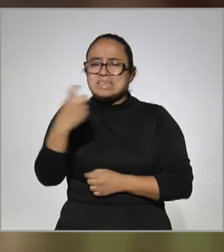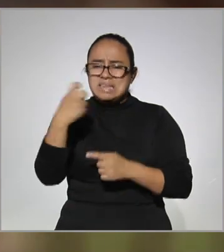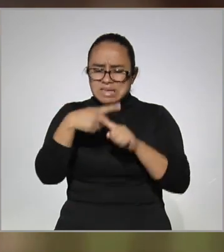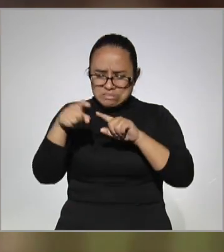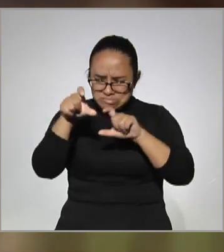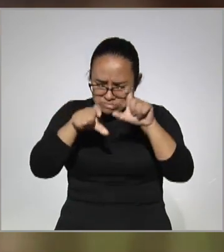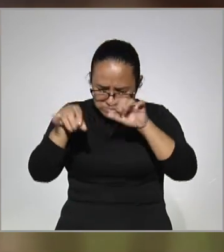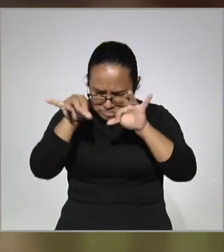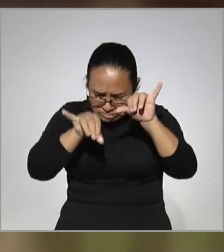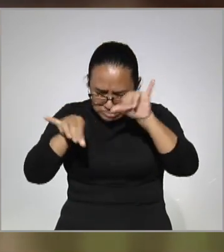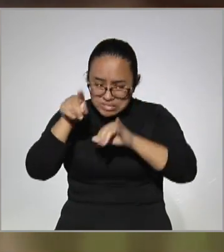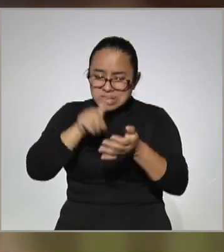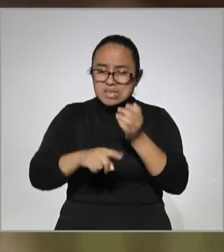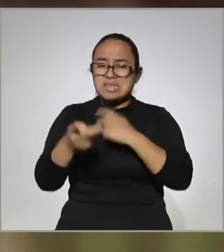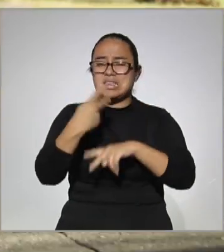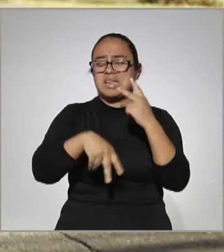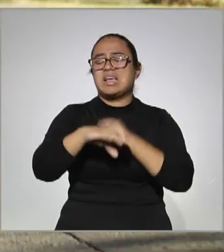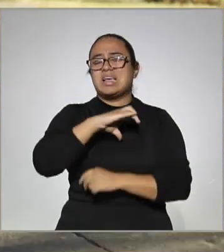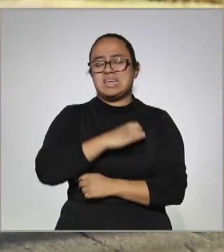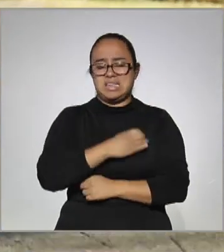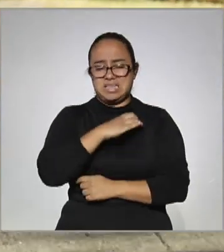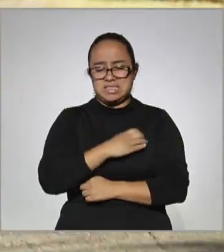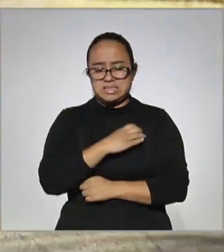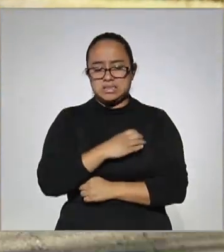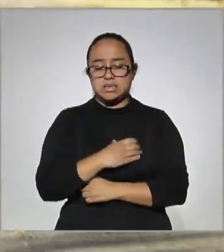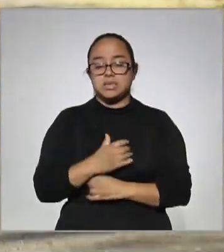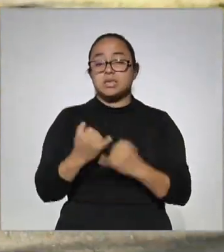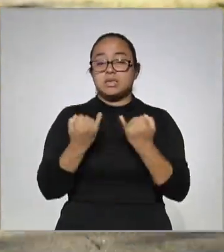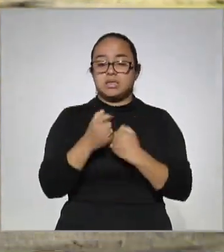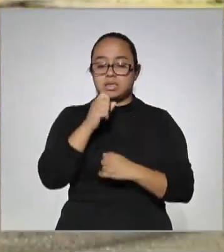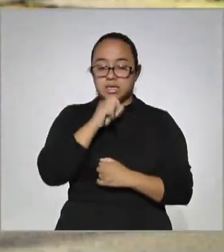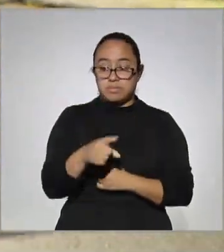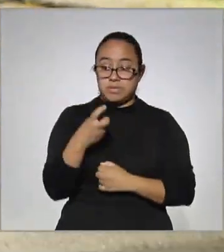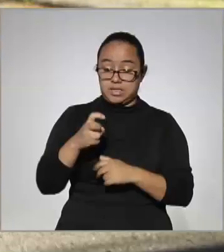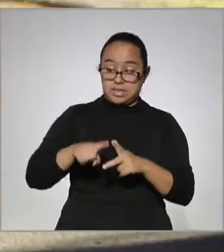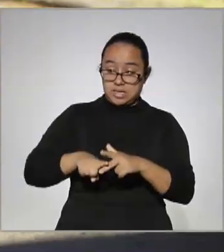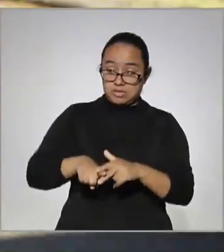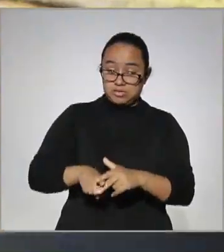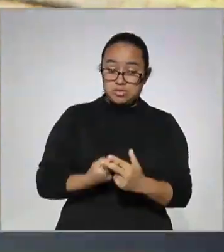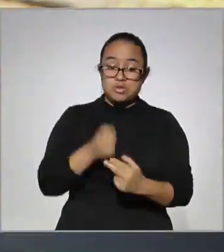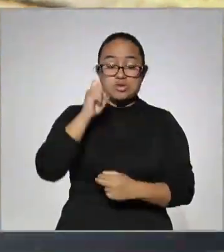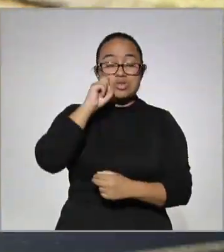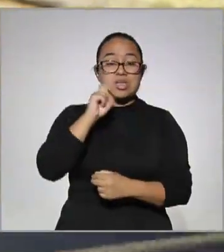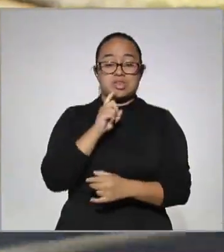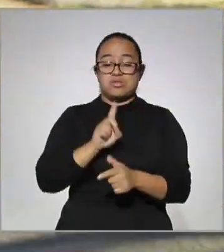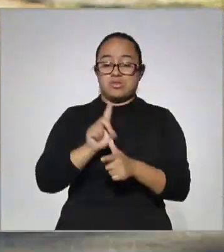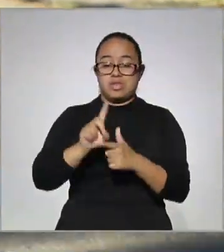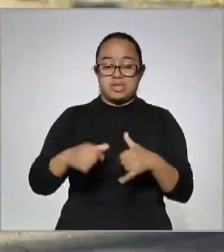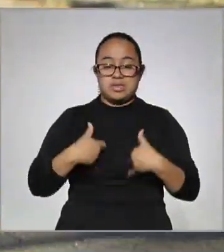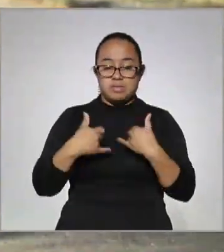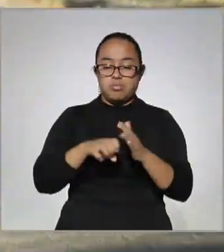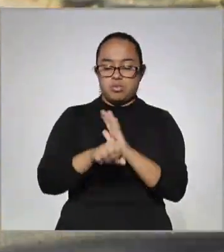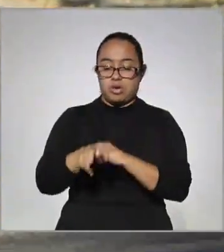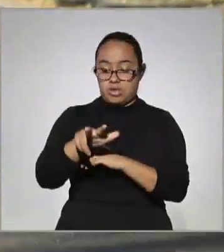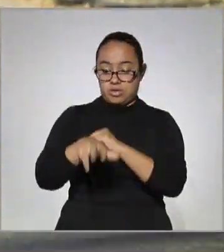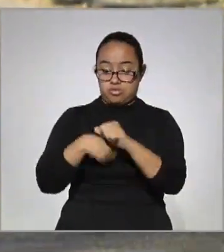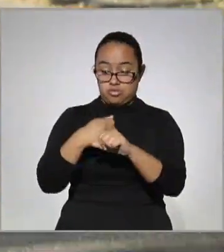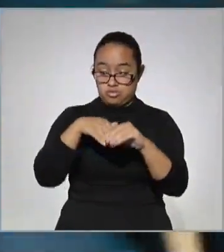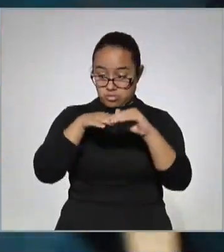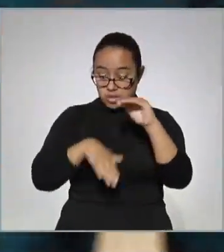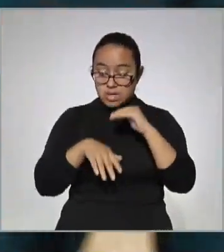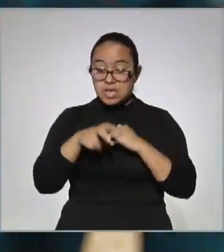desarrollo del cáncer. Por otra parte, un inicio de vida sexual temprana, es decir, antes de los 18